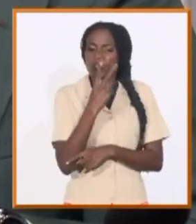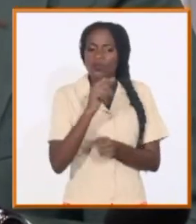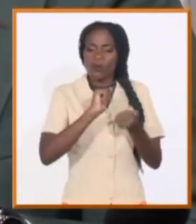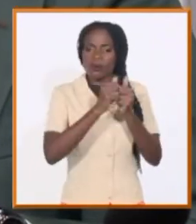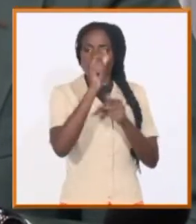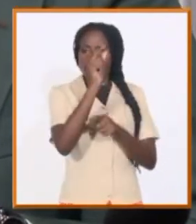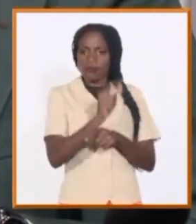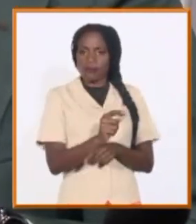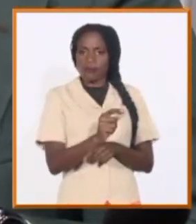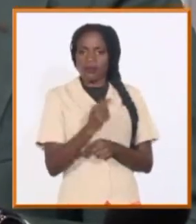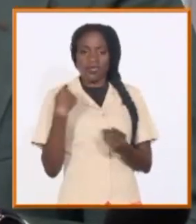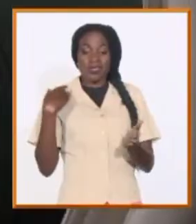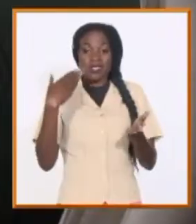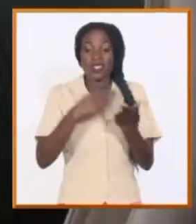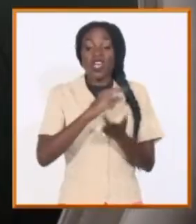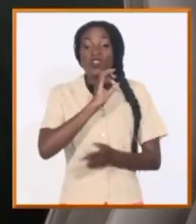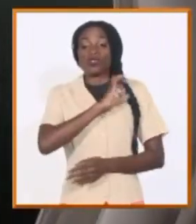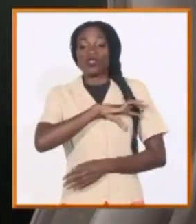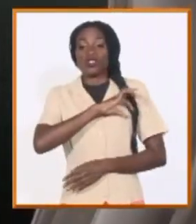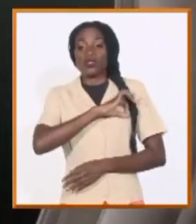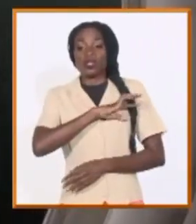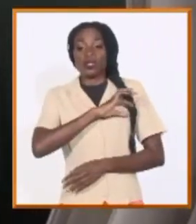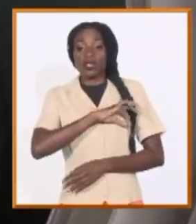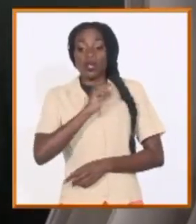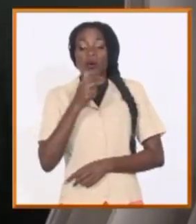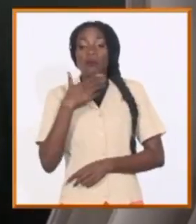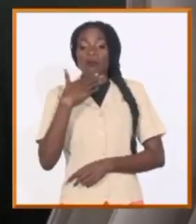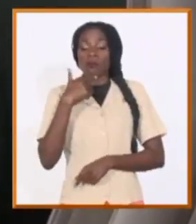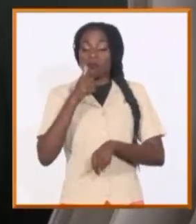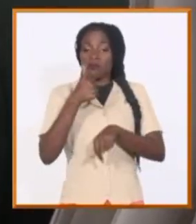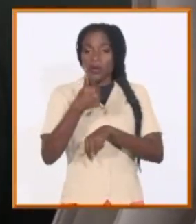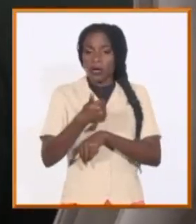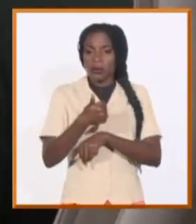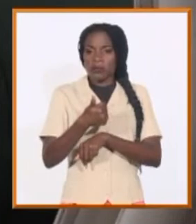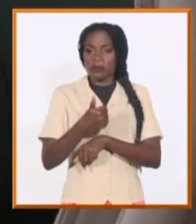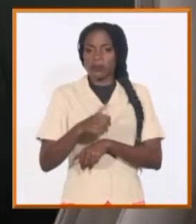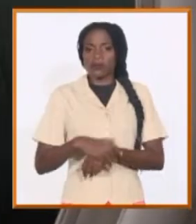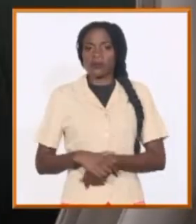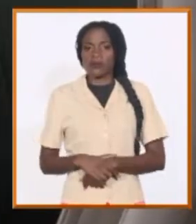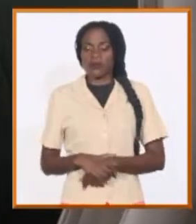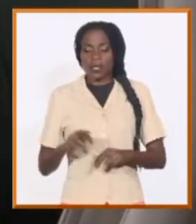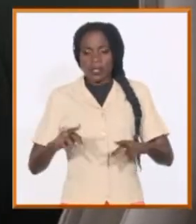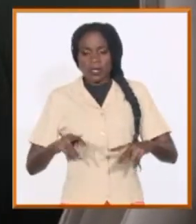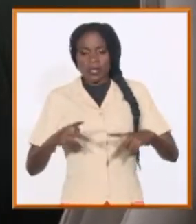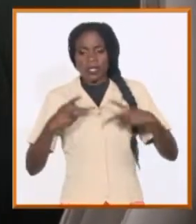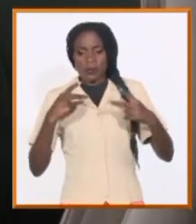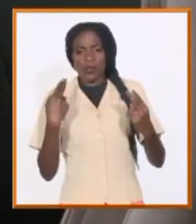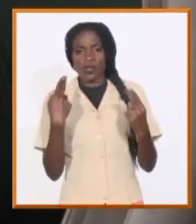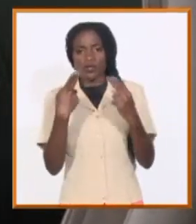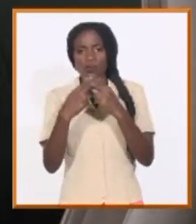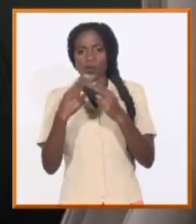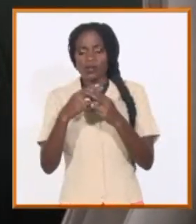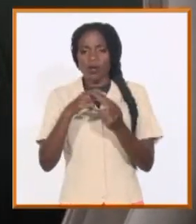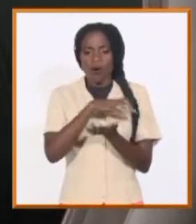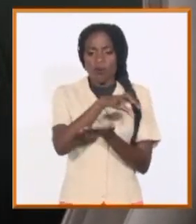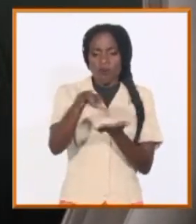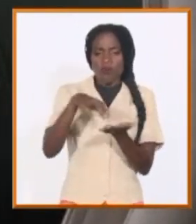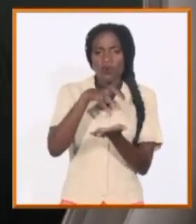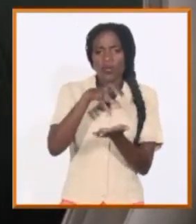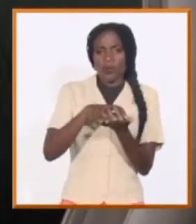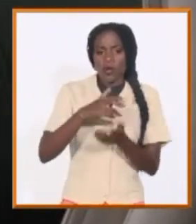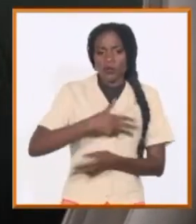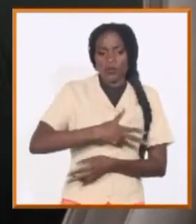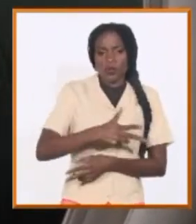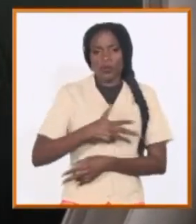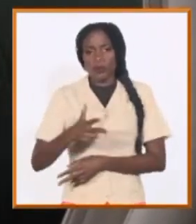y además llegaron a Chile con tiempo suficiente. Han rescatado competencias para Cuba, que se había perdido un poco las competencias del área en el tenis de